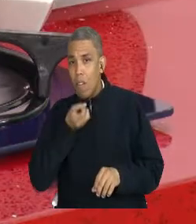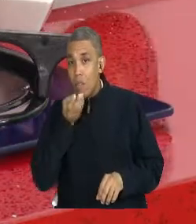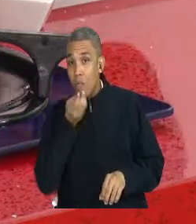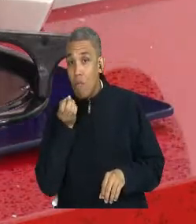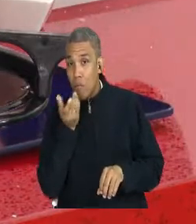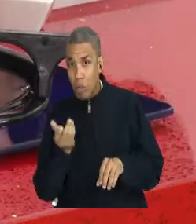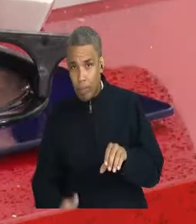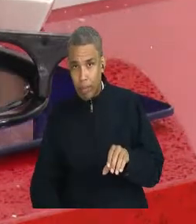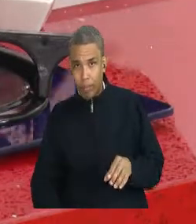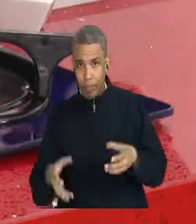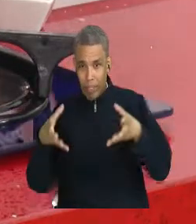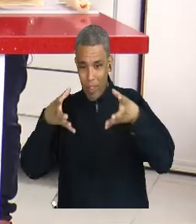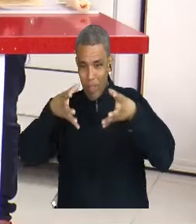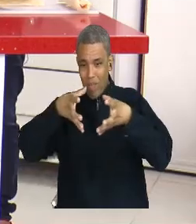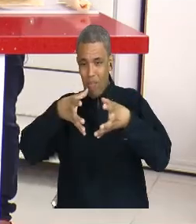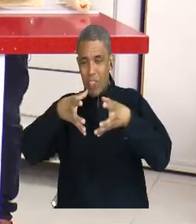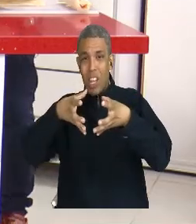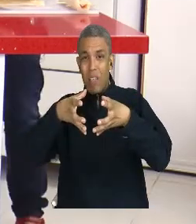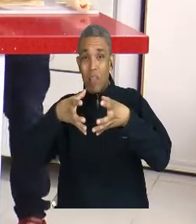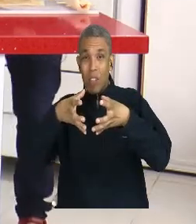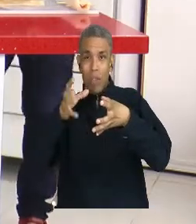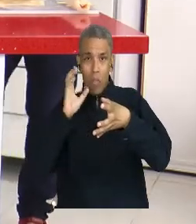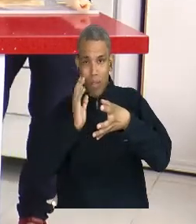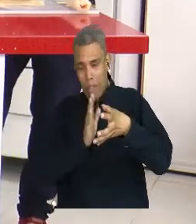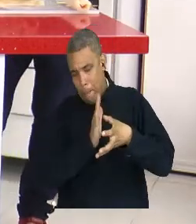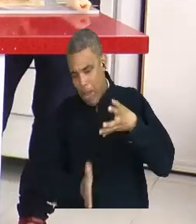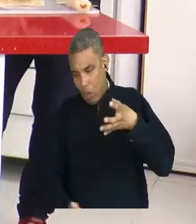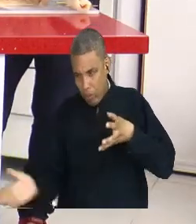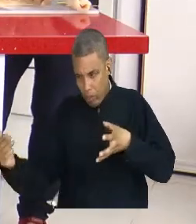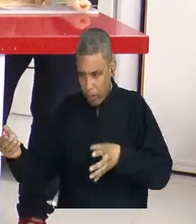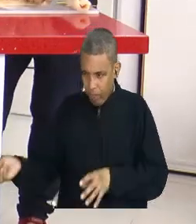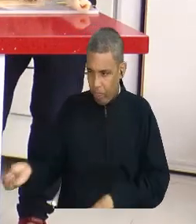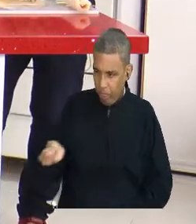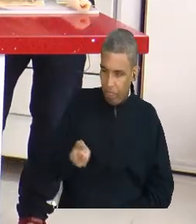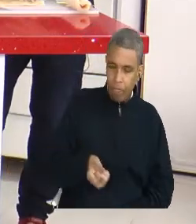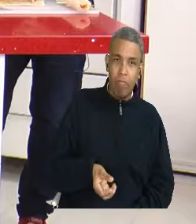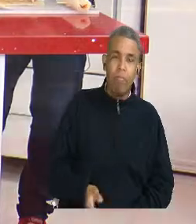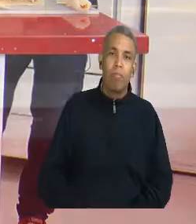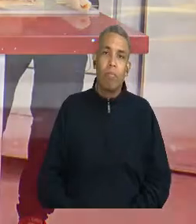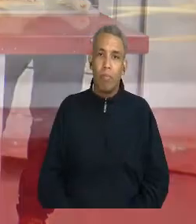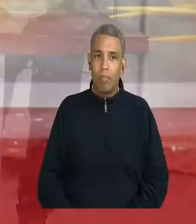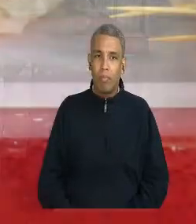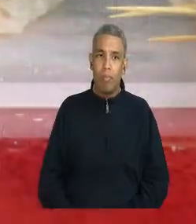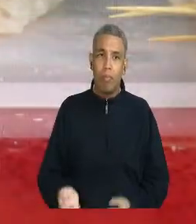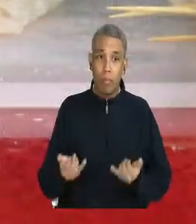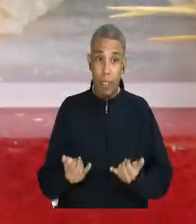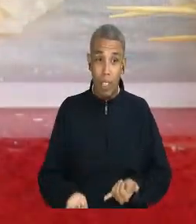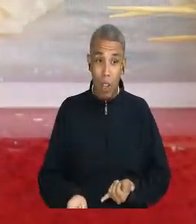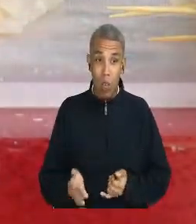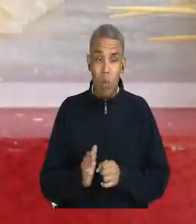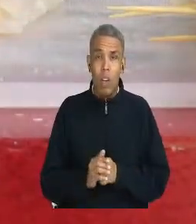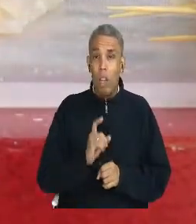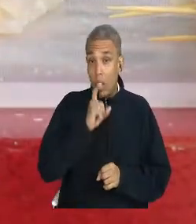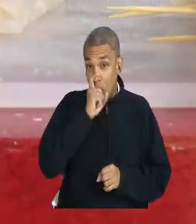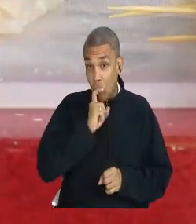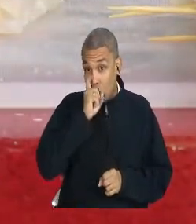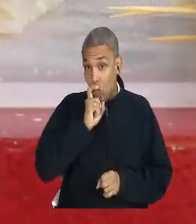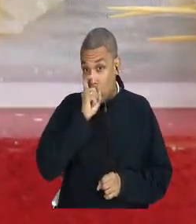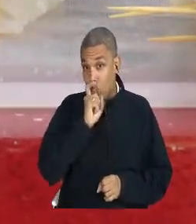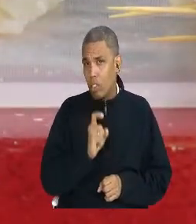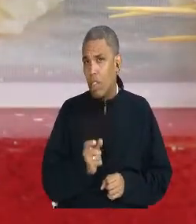de nuestro róbalo, no es nada complicado, ¿sí? Este sabor de esta tocineta le va a dar mucho que hablar, ¿sí?